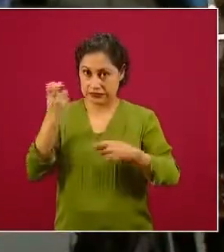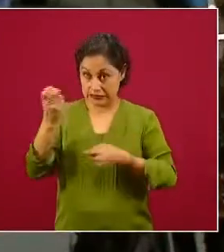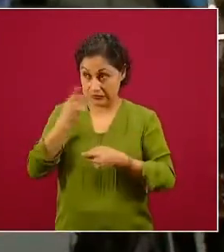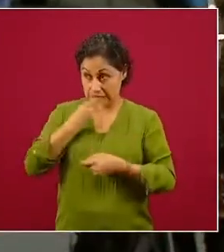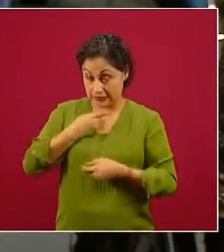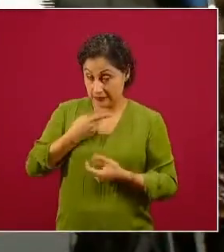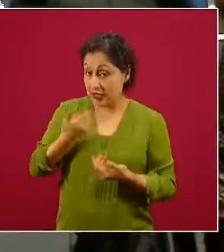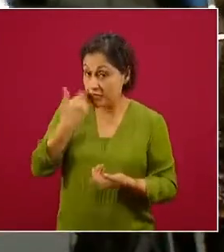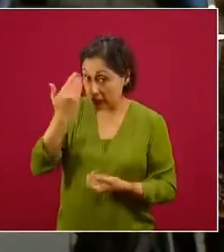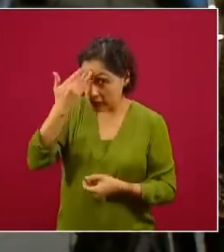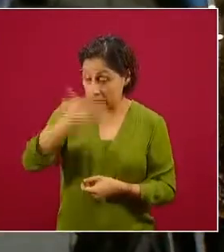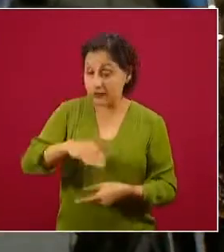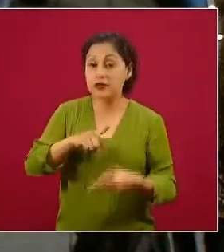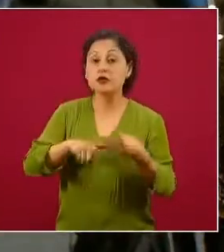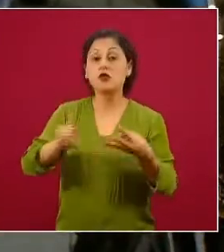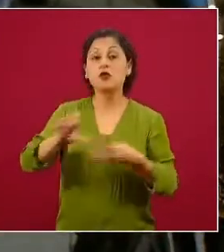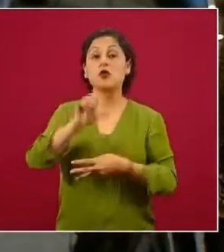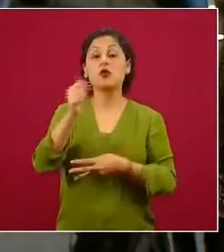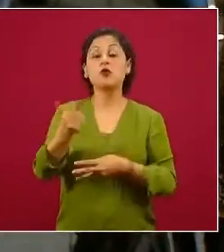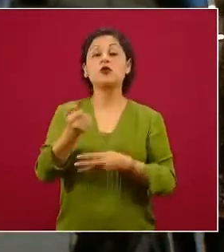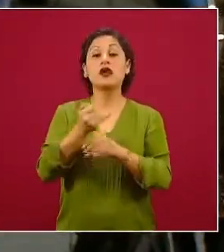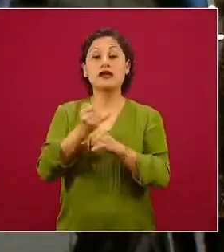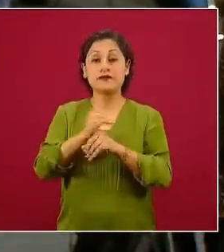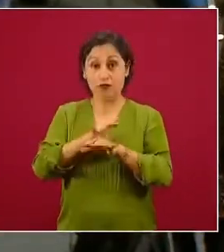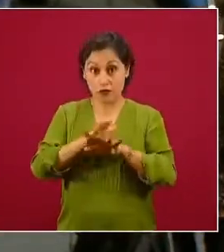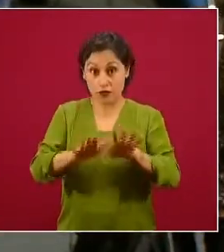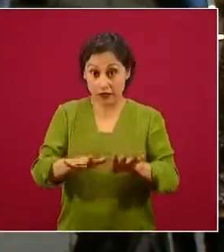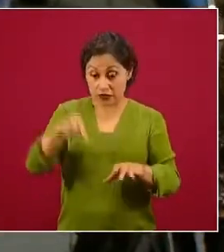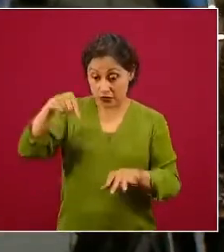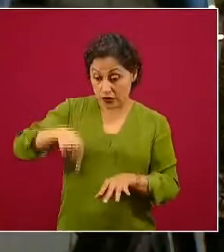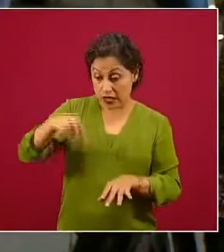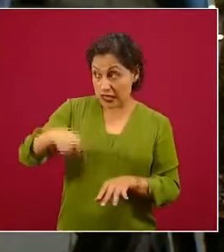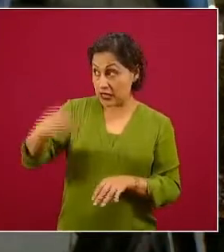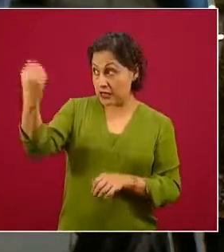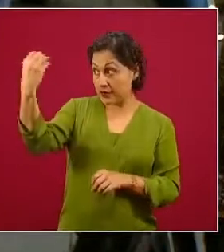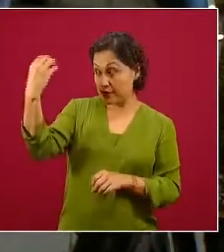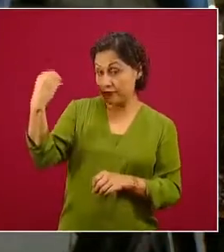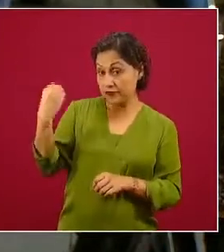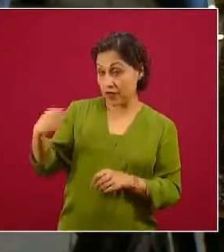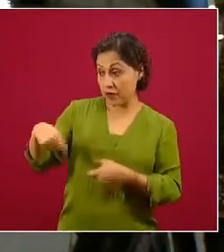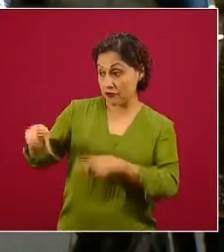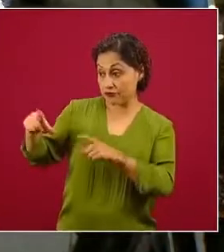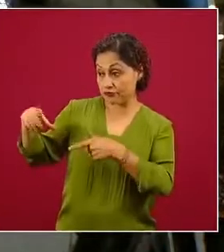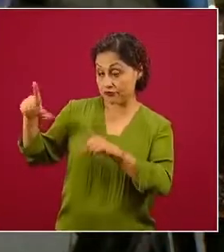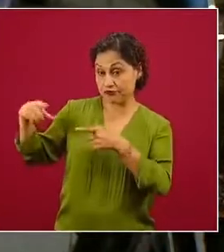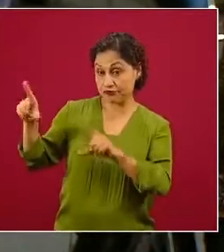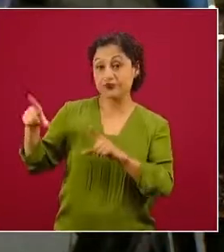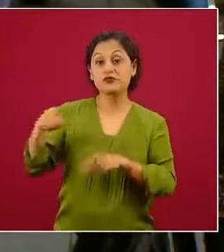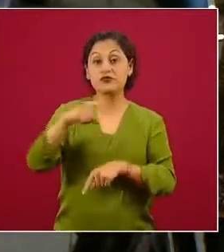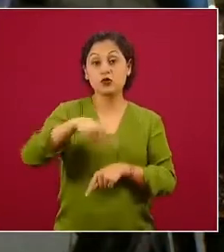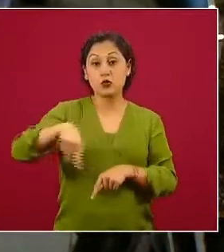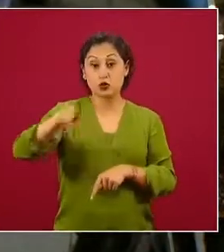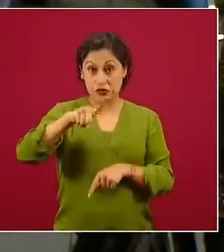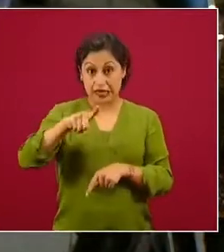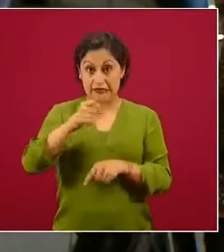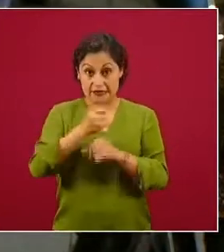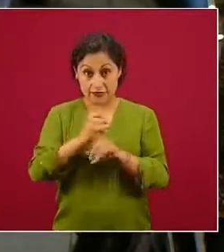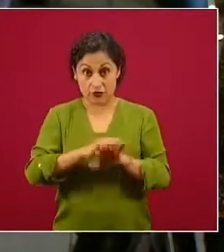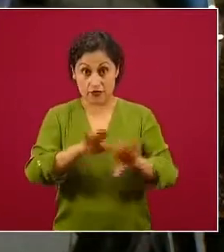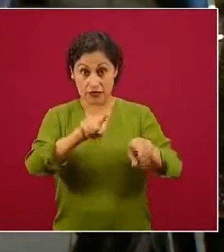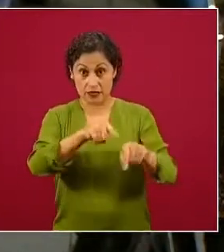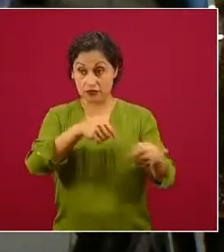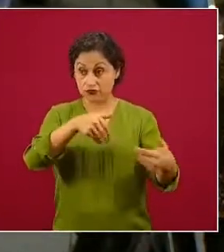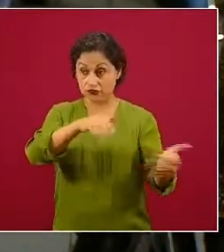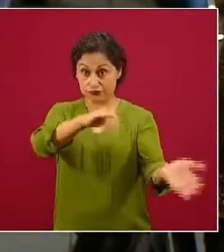que ustedes presentan aquí se genera a partir de la información que ellos proporcionan? ¿Cuándo y cómo se dieron cuenta? Y finalmente, si tendrán